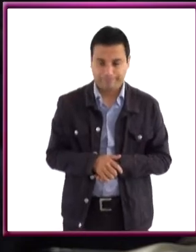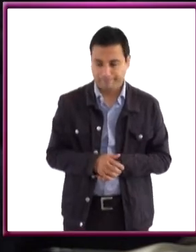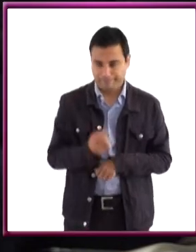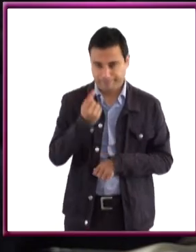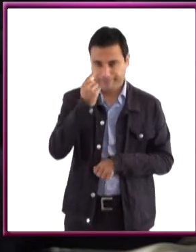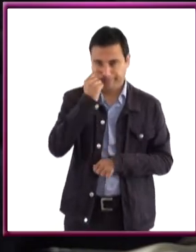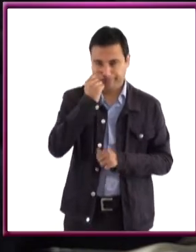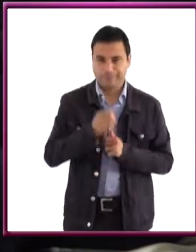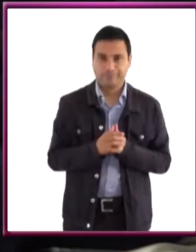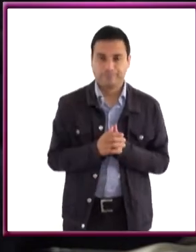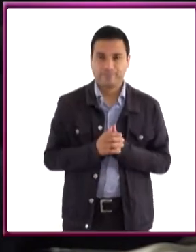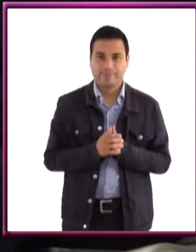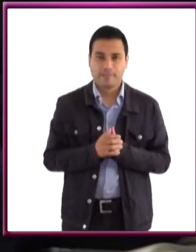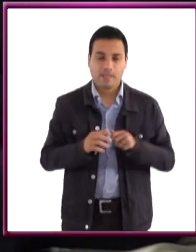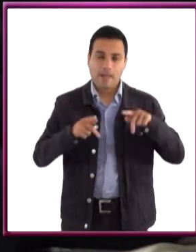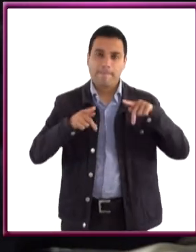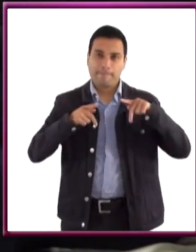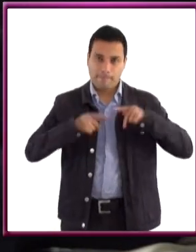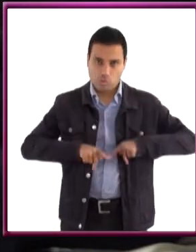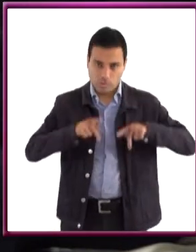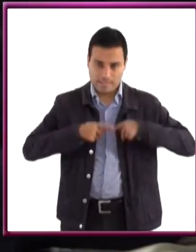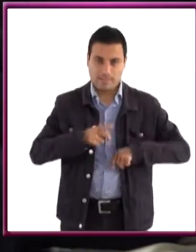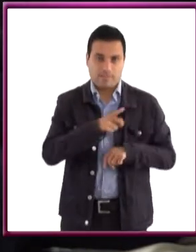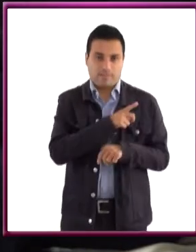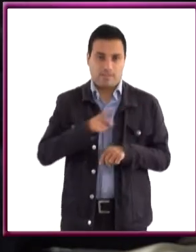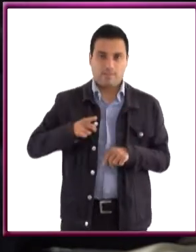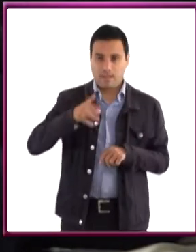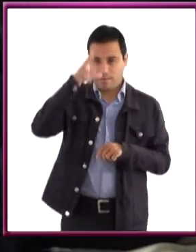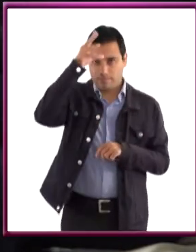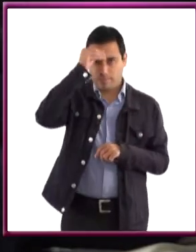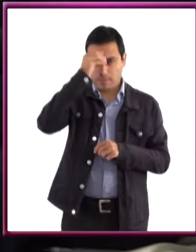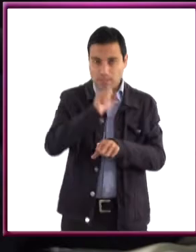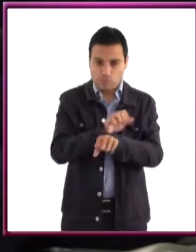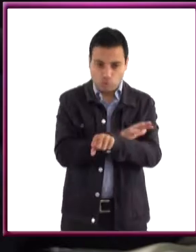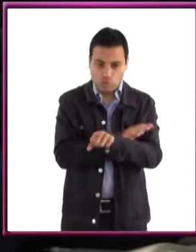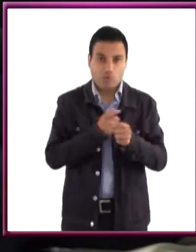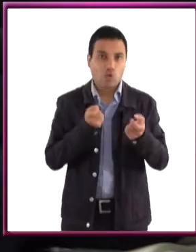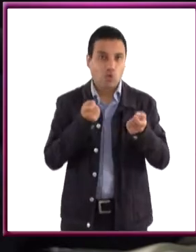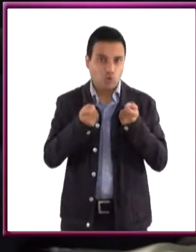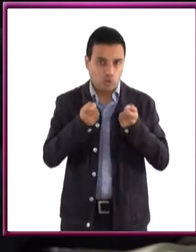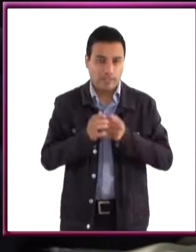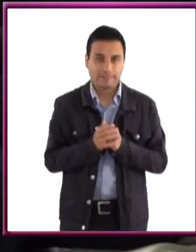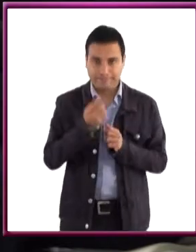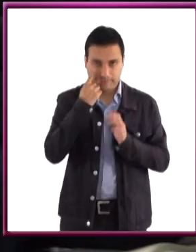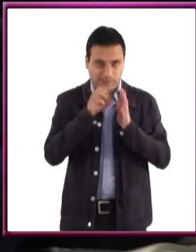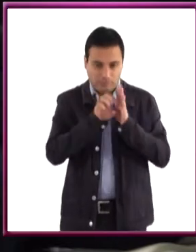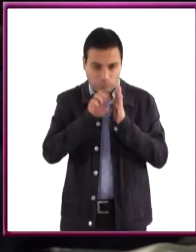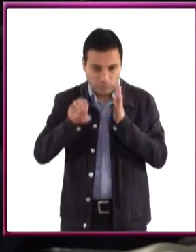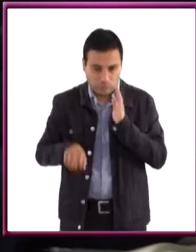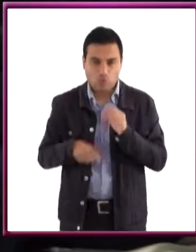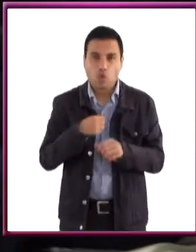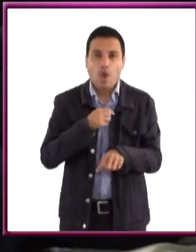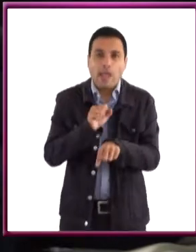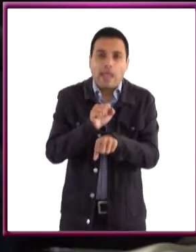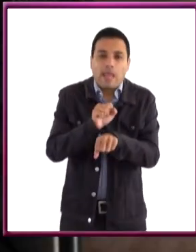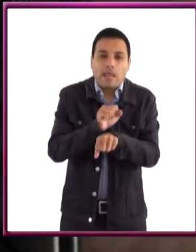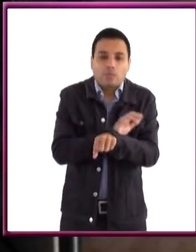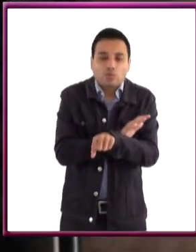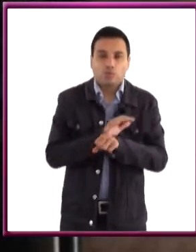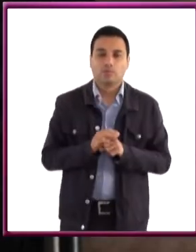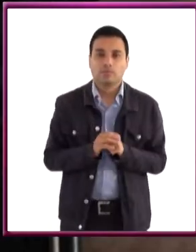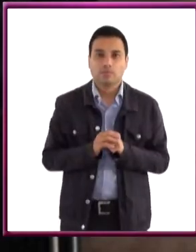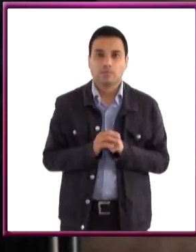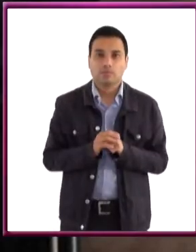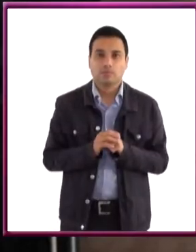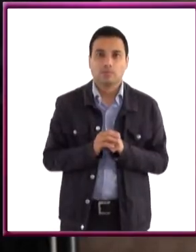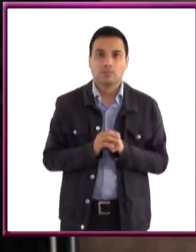de las funciones que debemos de aprender como seres humanos es a regular nuestras emociones. Pero si yo tengo una emoción